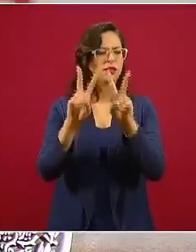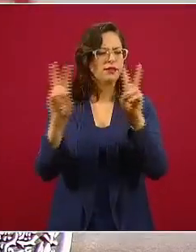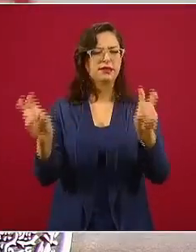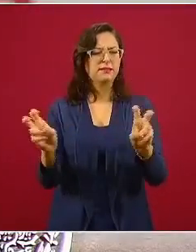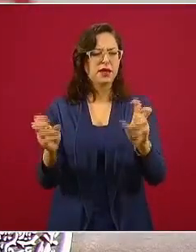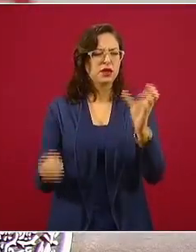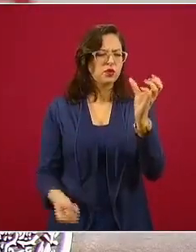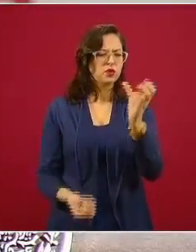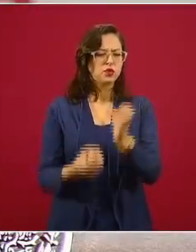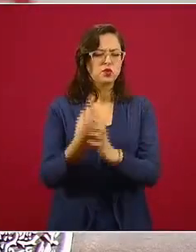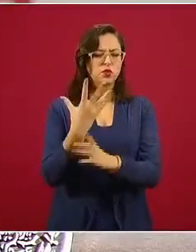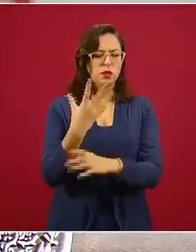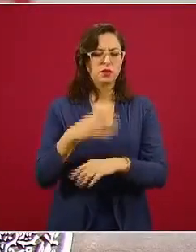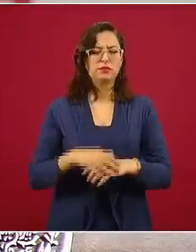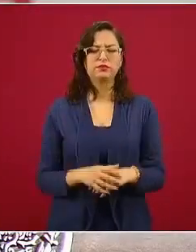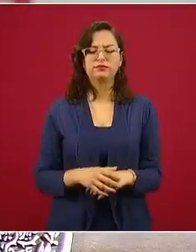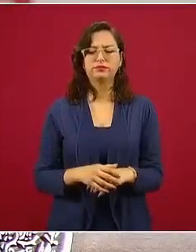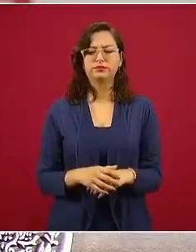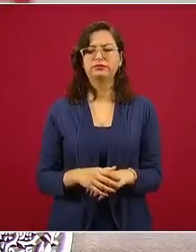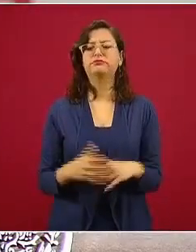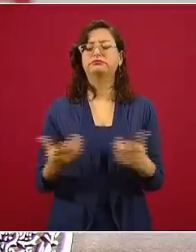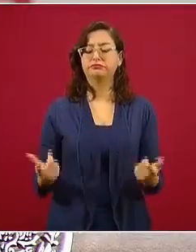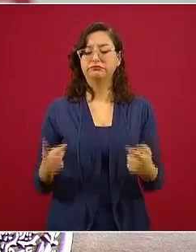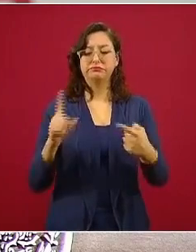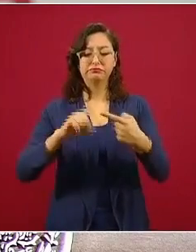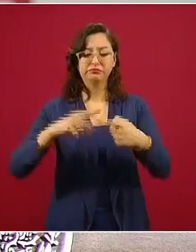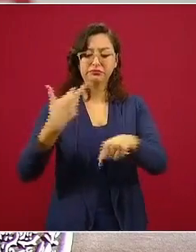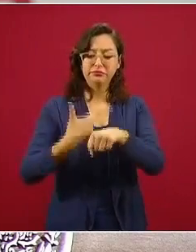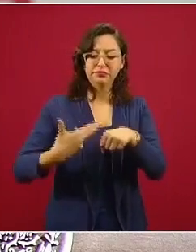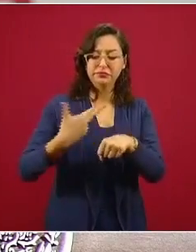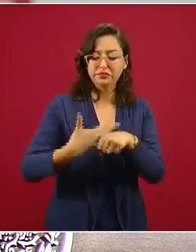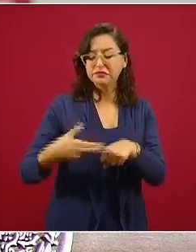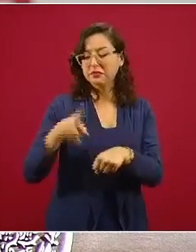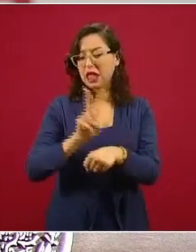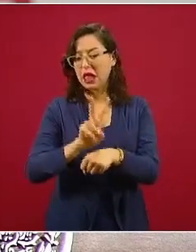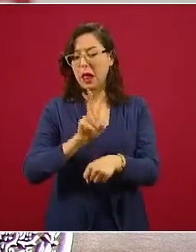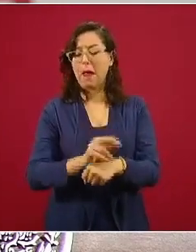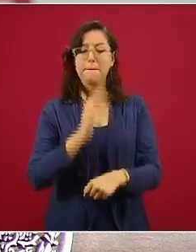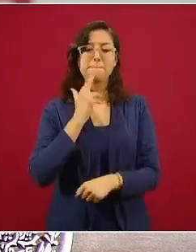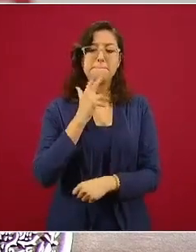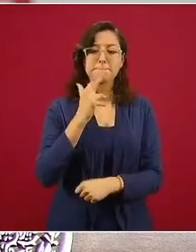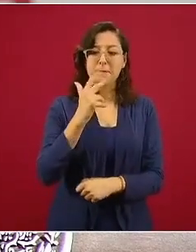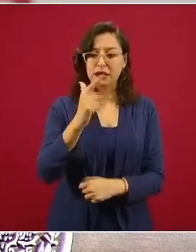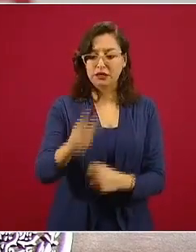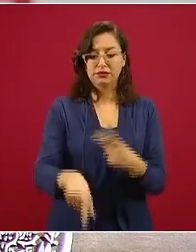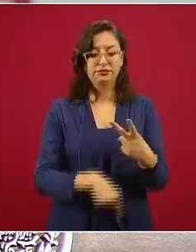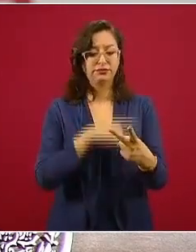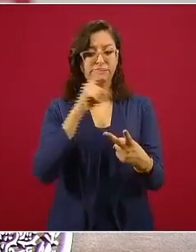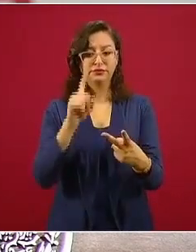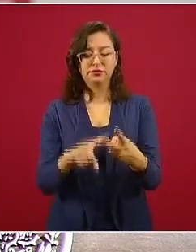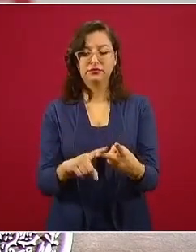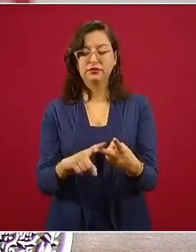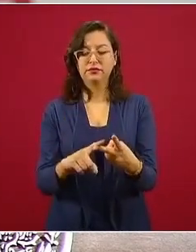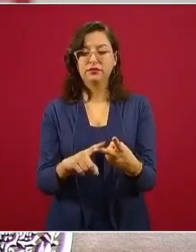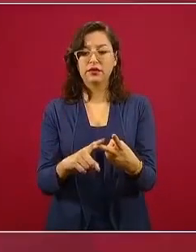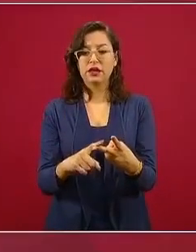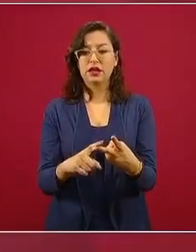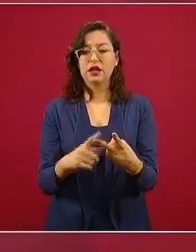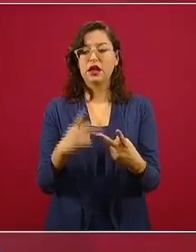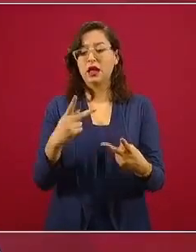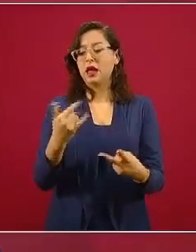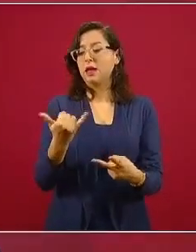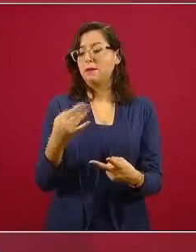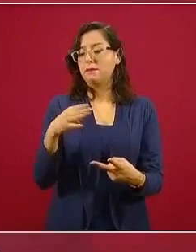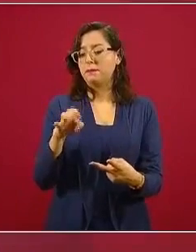ver con capítulos de mejora regulatoria, capítulos de impulso a las